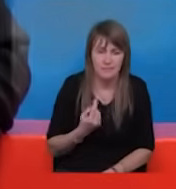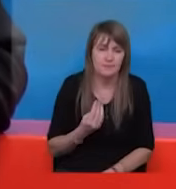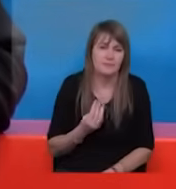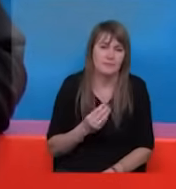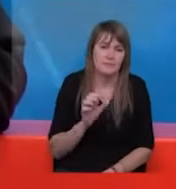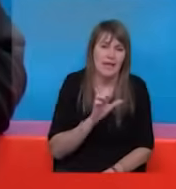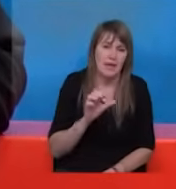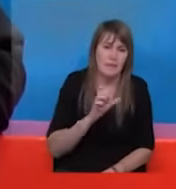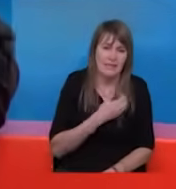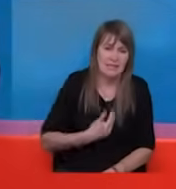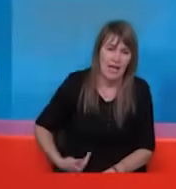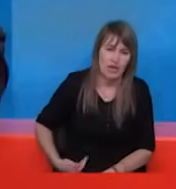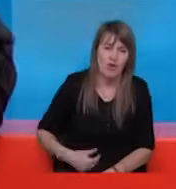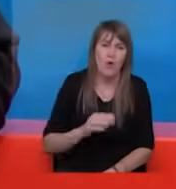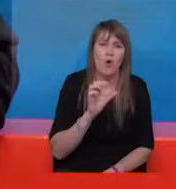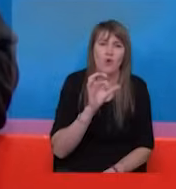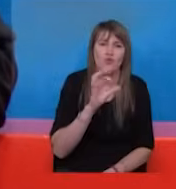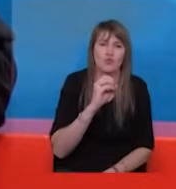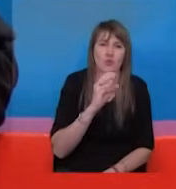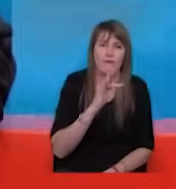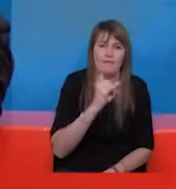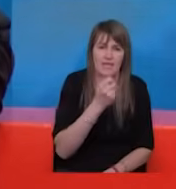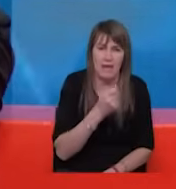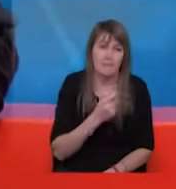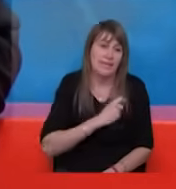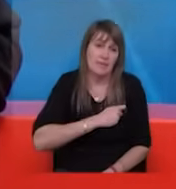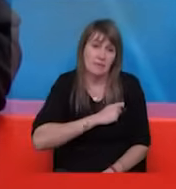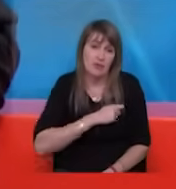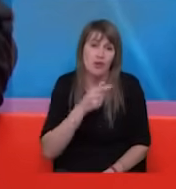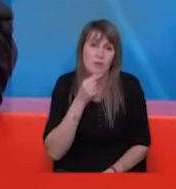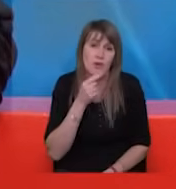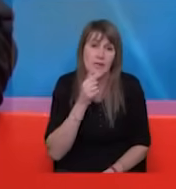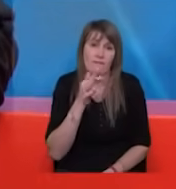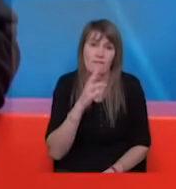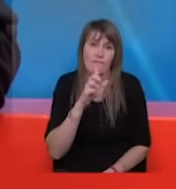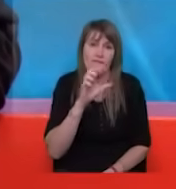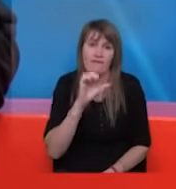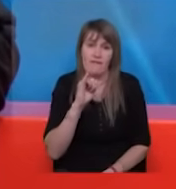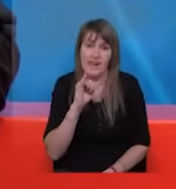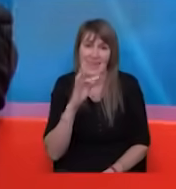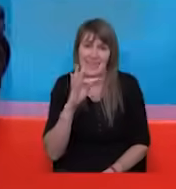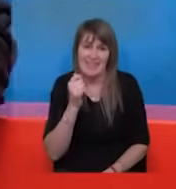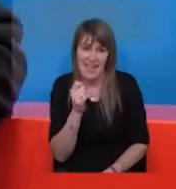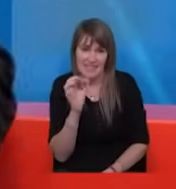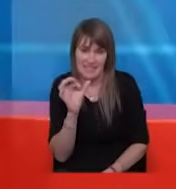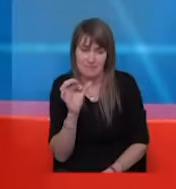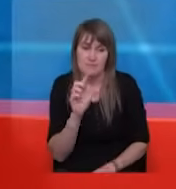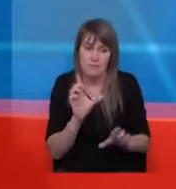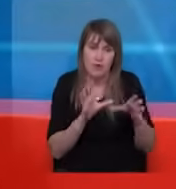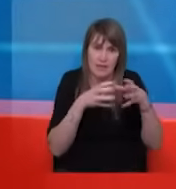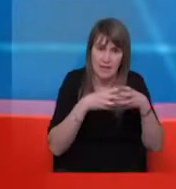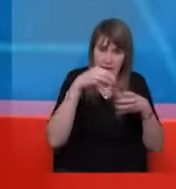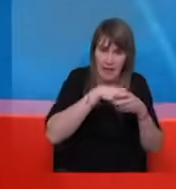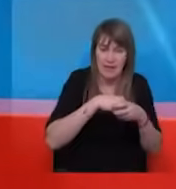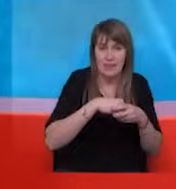el empresario Miguel Sofía, el inspector de policía Pedro Fleitas e integrante del Escuadrón de la Muerte junto